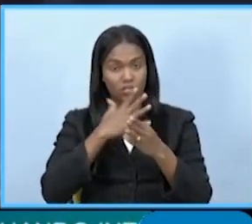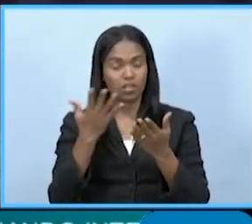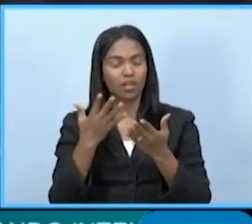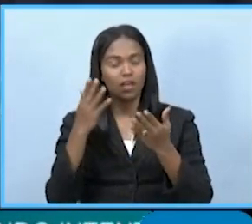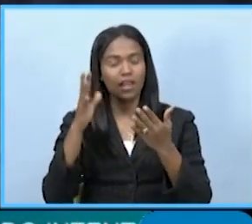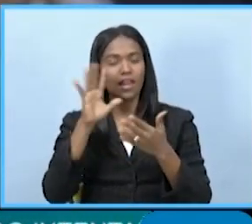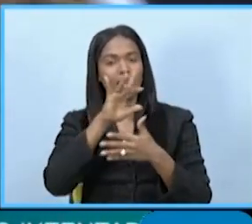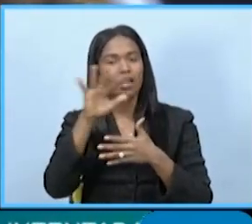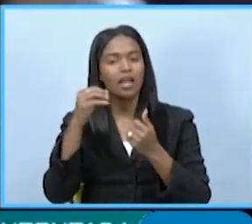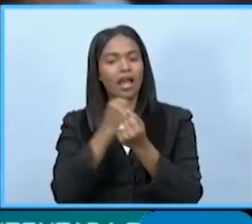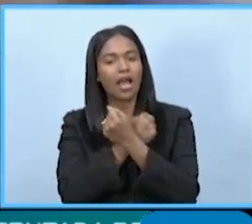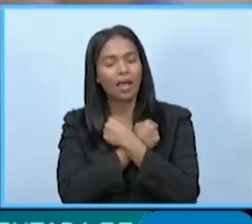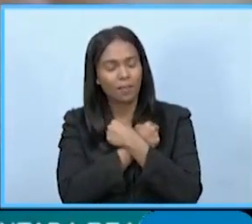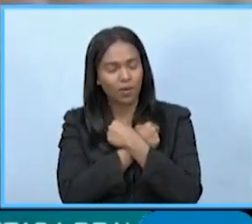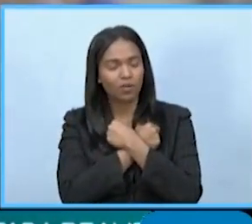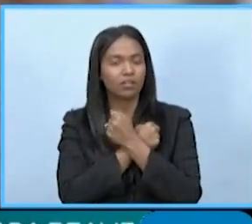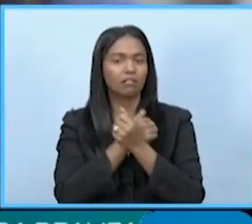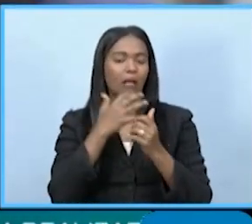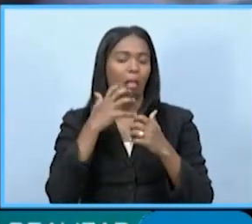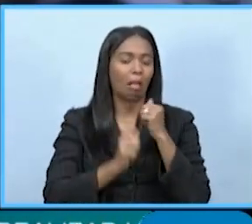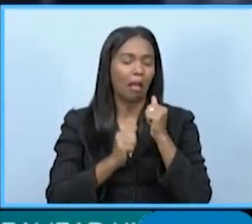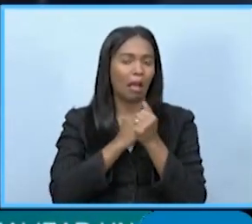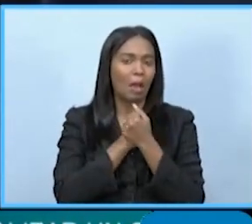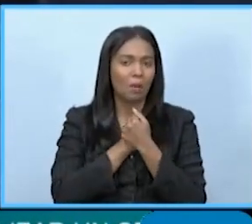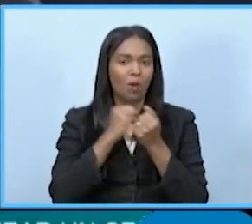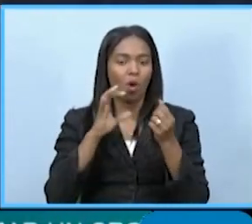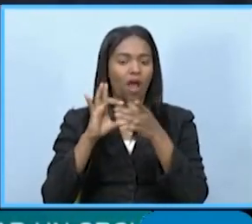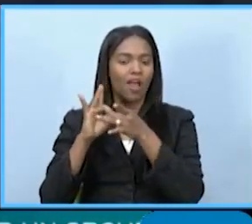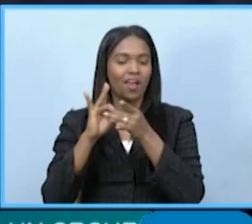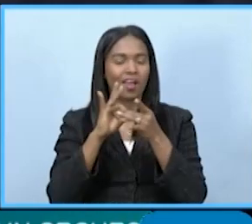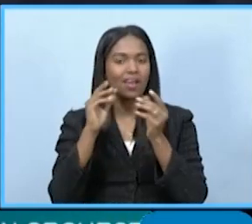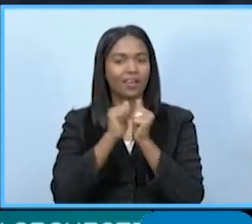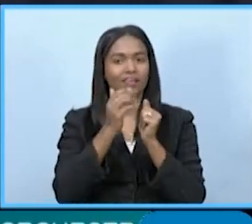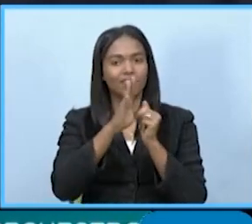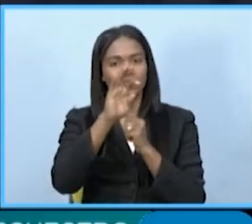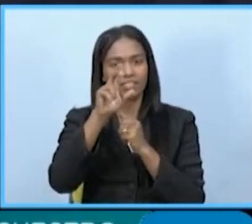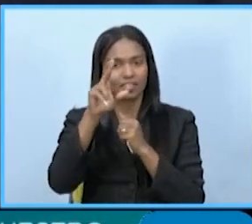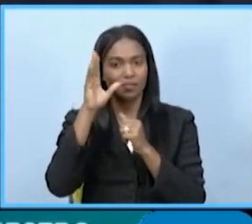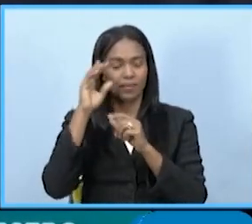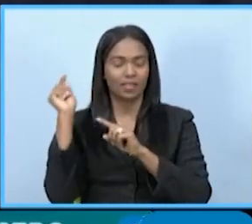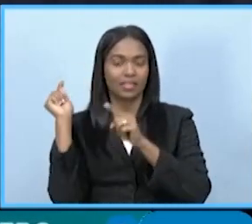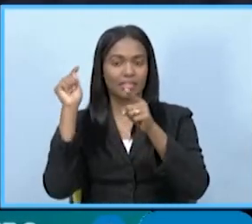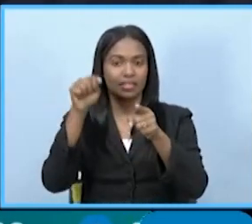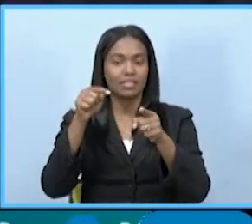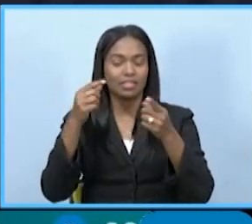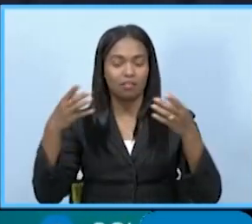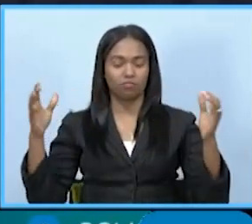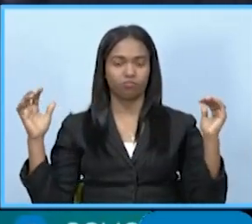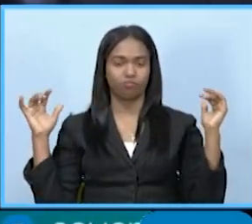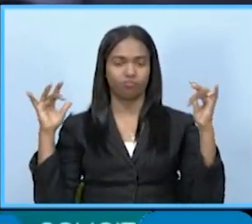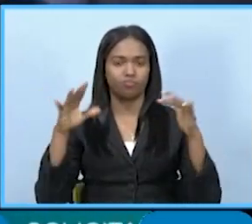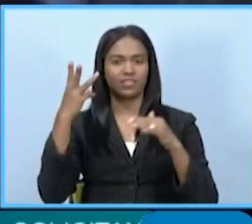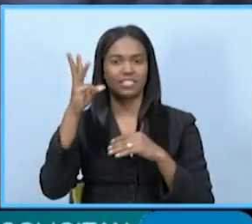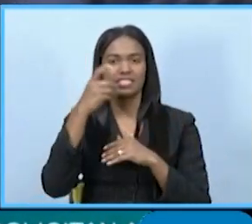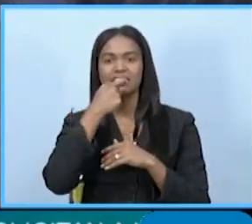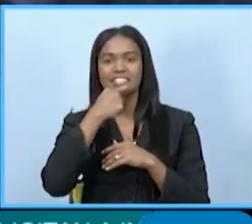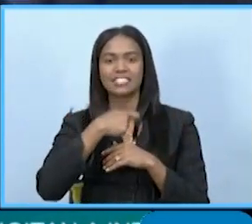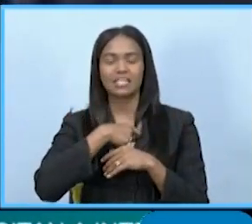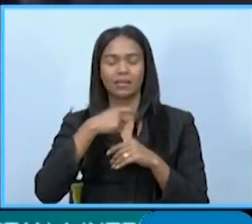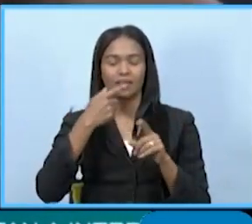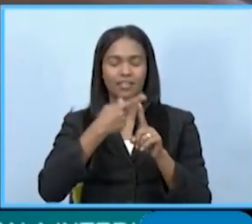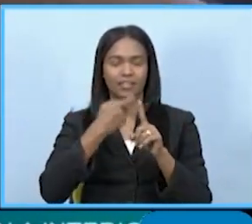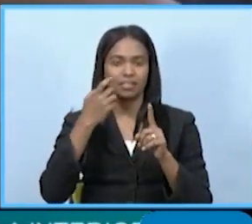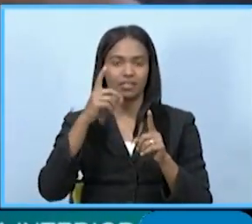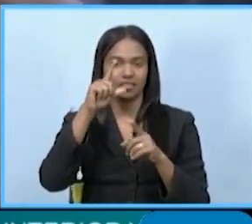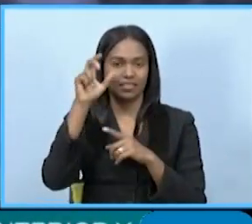las letras de amor y desamor y a la unión de los artistas de su género. Badir se presentará con una full band el 16 de diciembre en Lucía